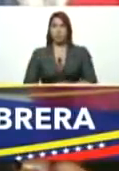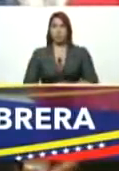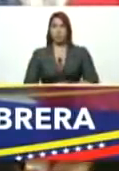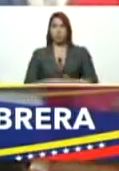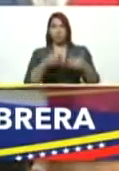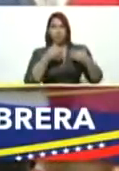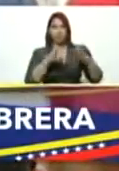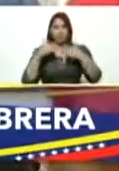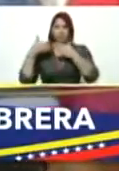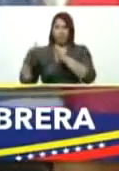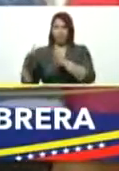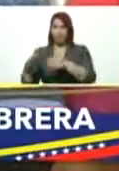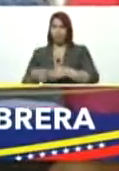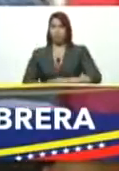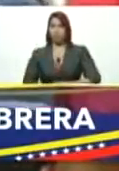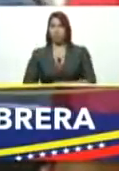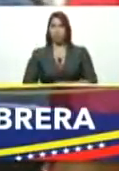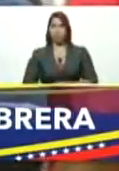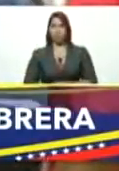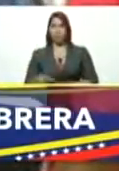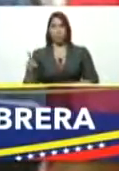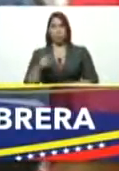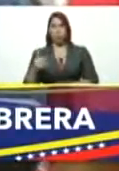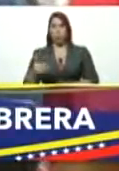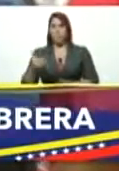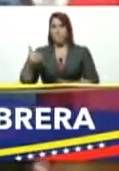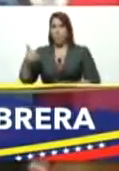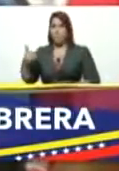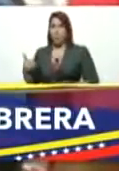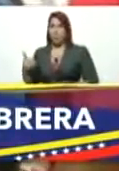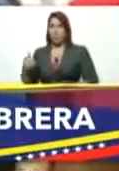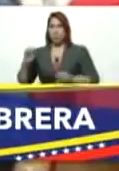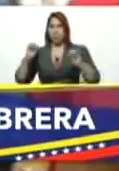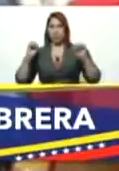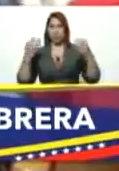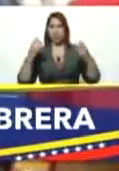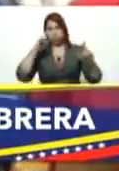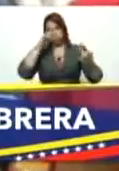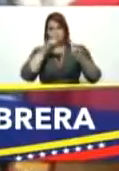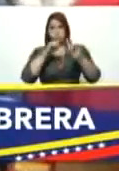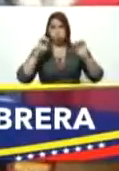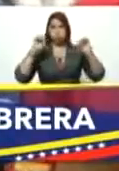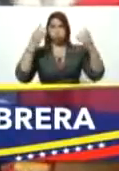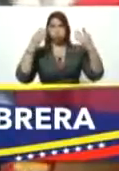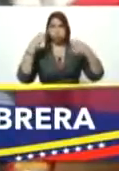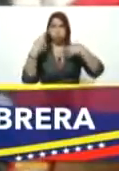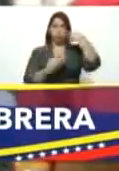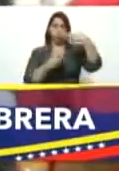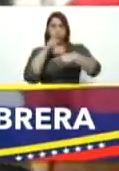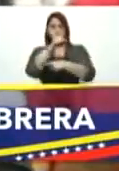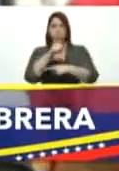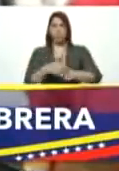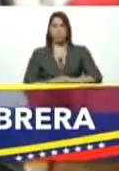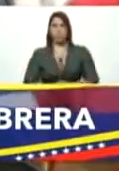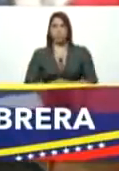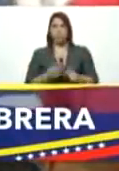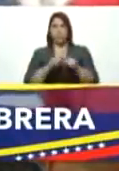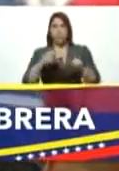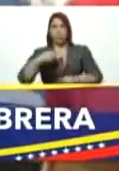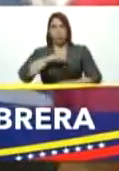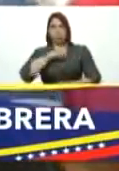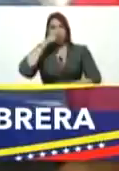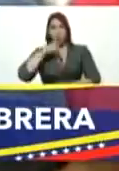garantizar el retroceder de los logros alcanzados en revolución para nuestro